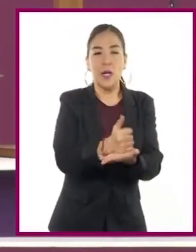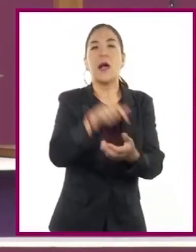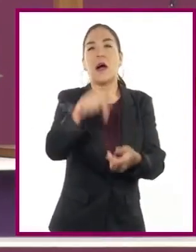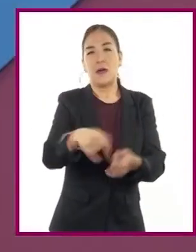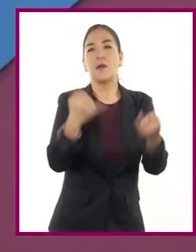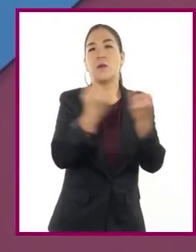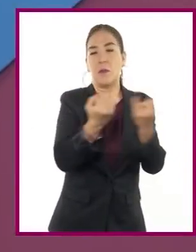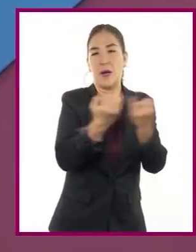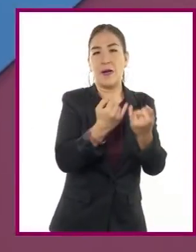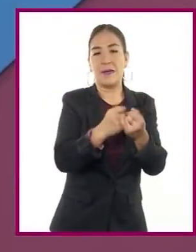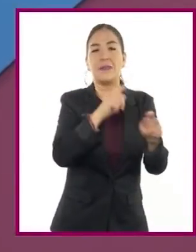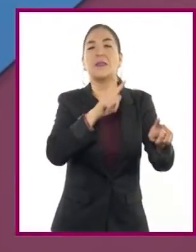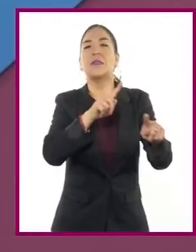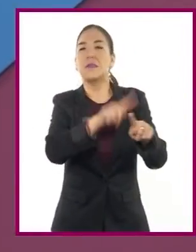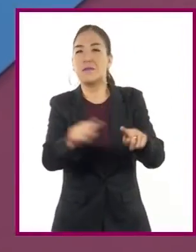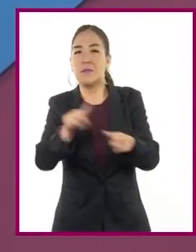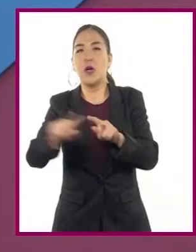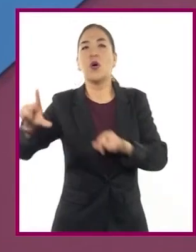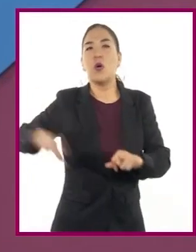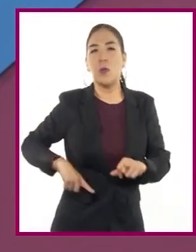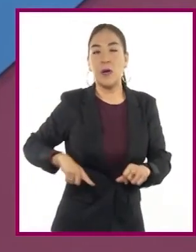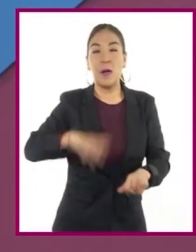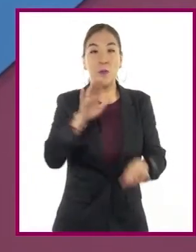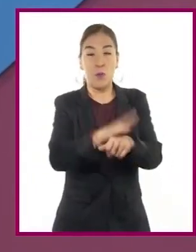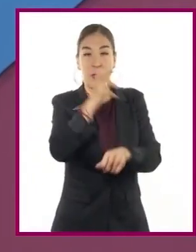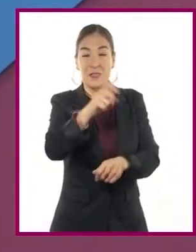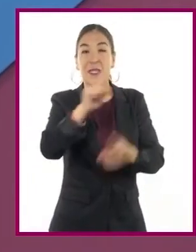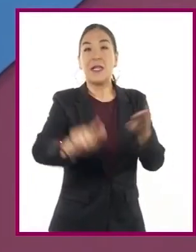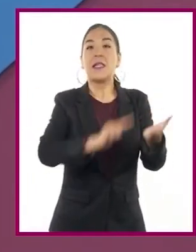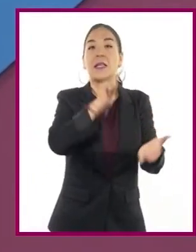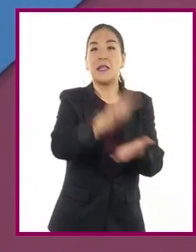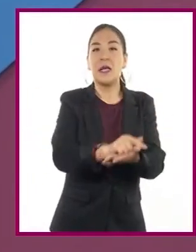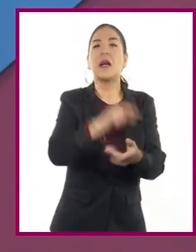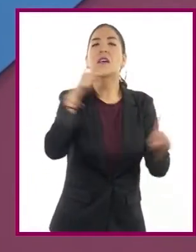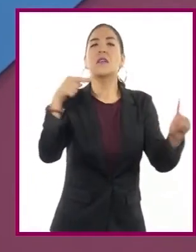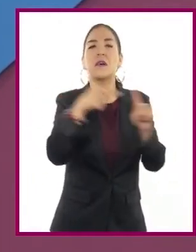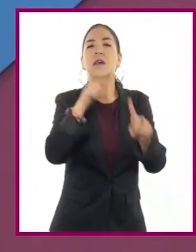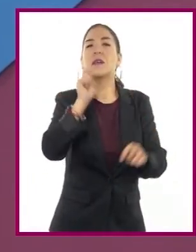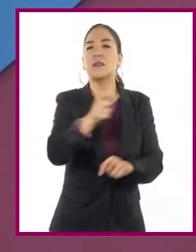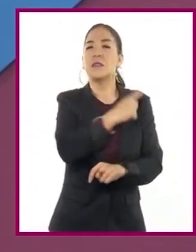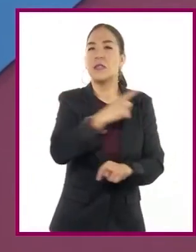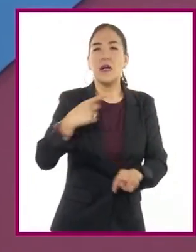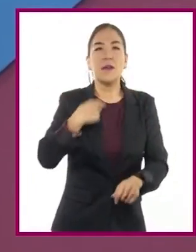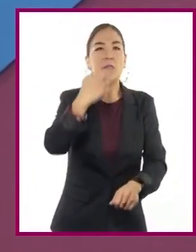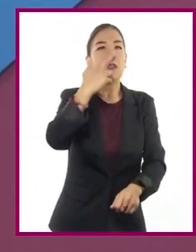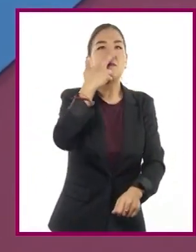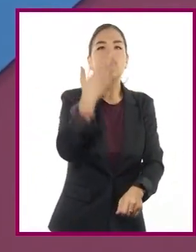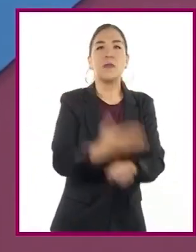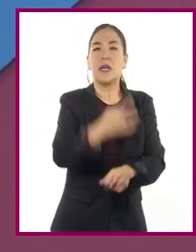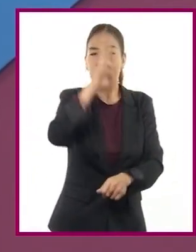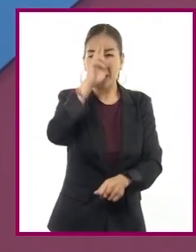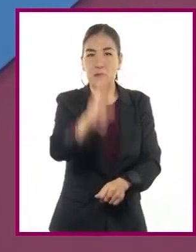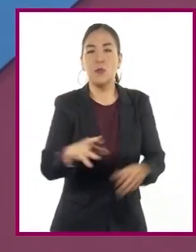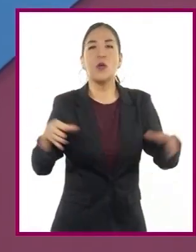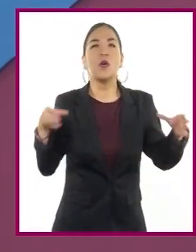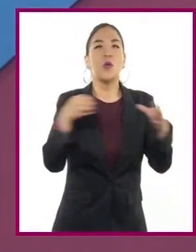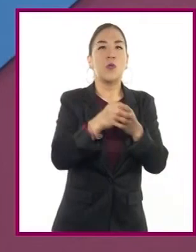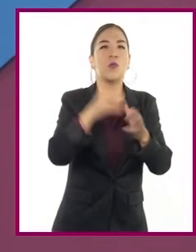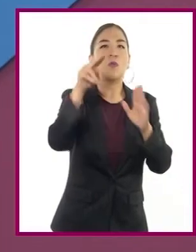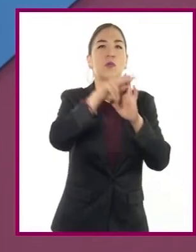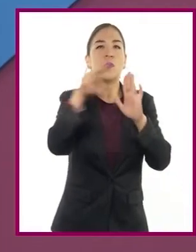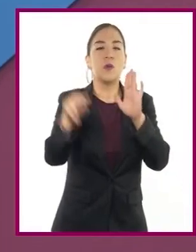Estado. Así que el apego a la legalidad es actuar bajo el respeto a un conjunto de